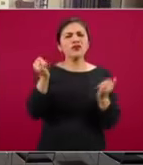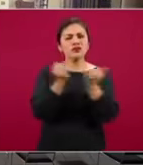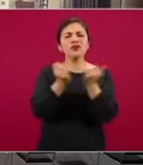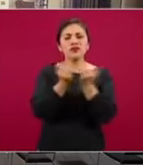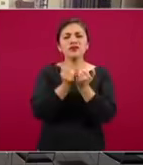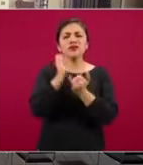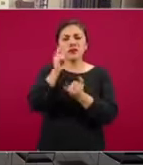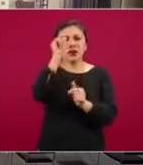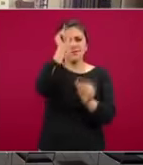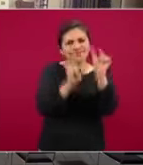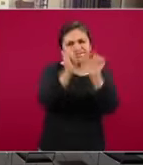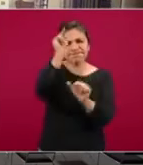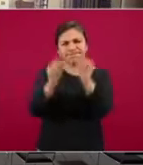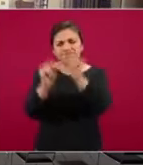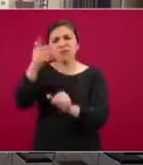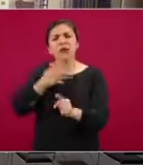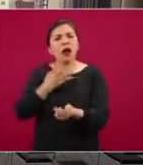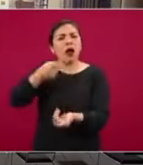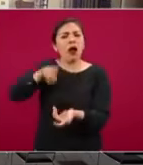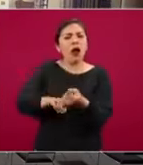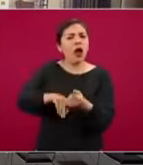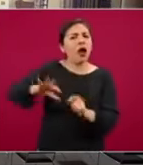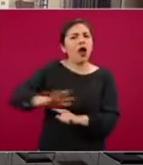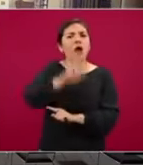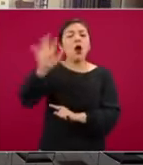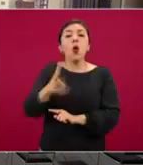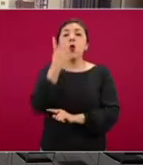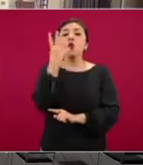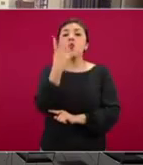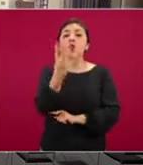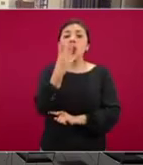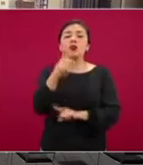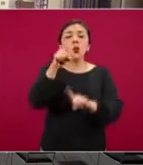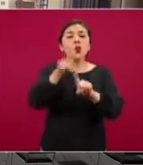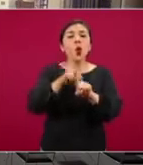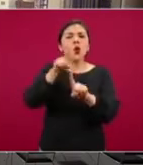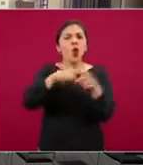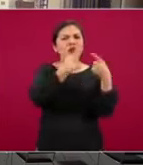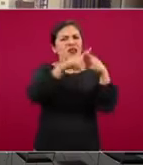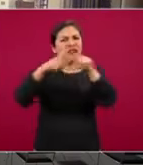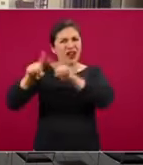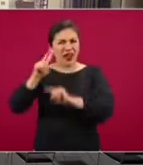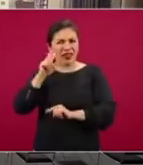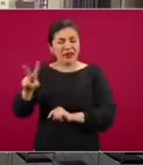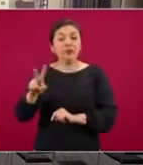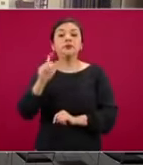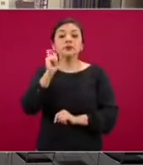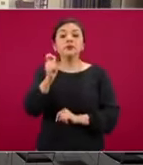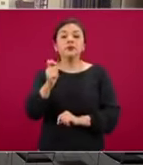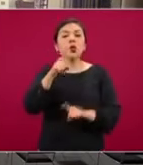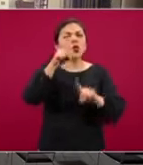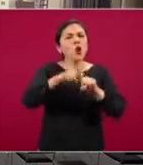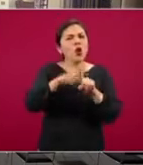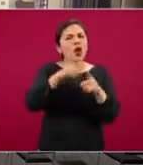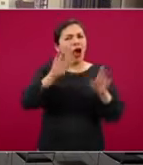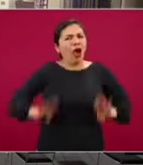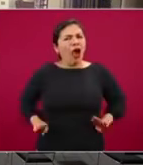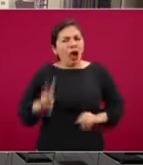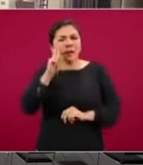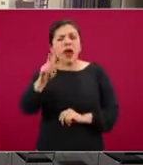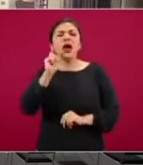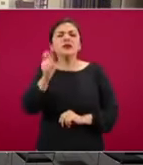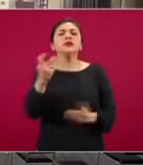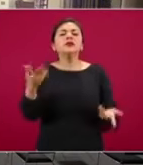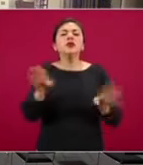notar, en las barras están compuestas básicamente de 4 colores diferentes y cada uno de los colores van a ustedes a